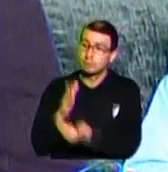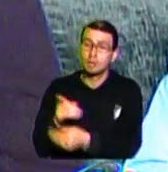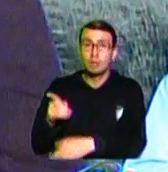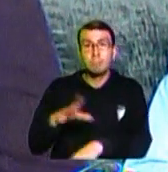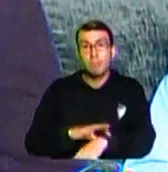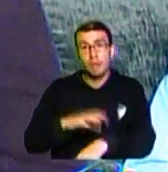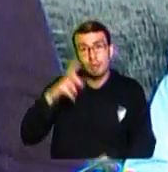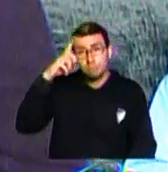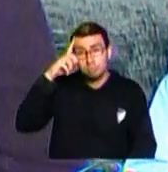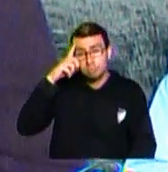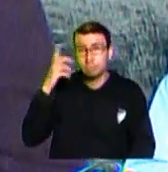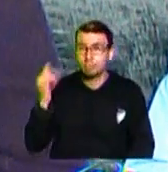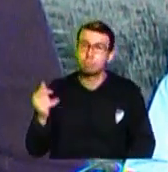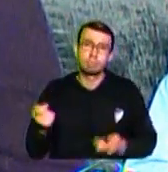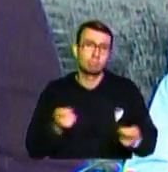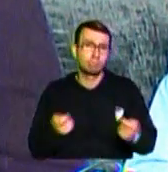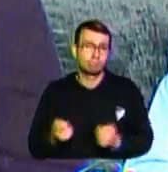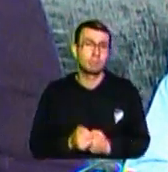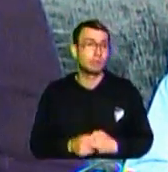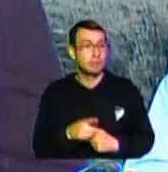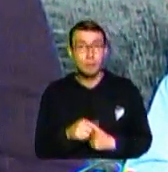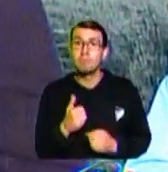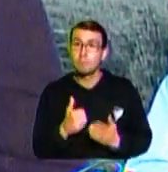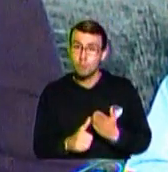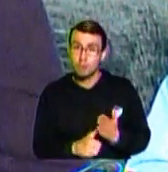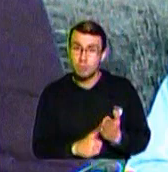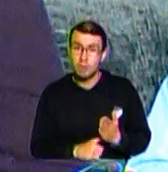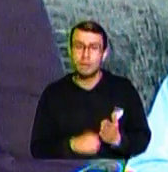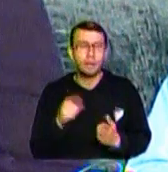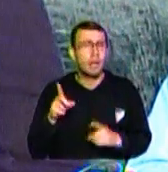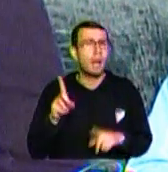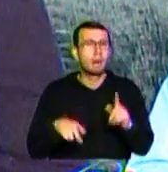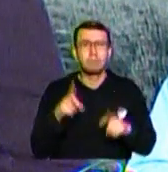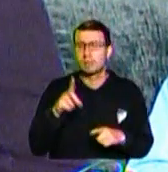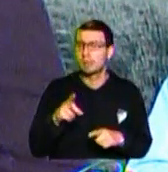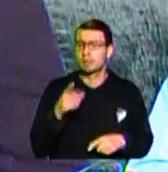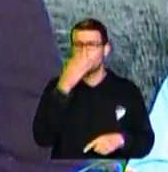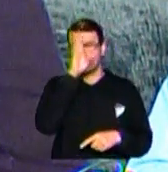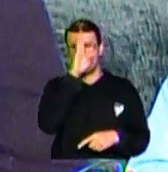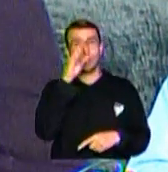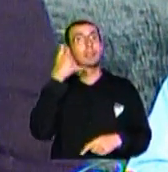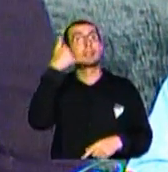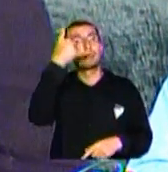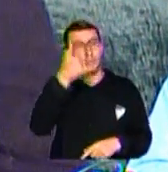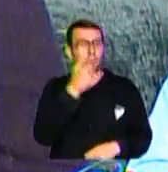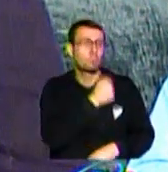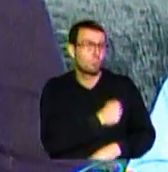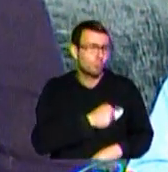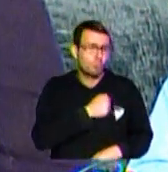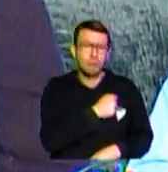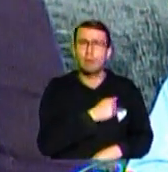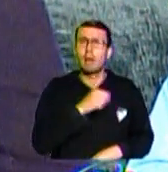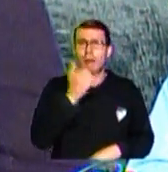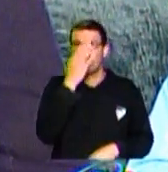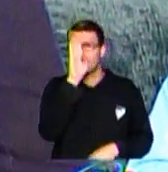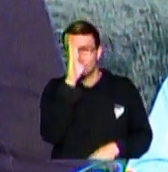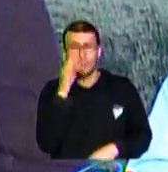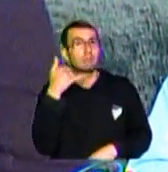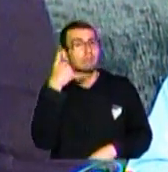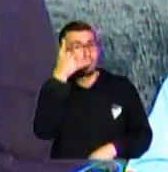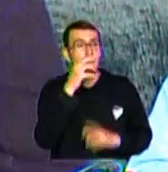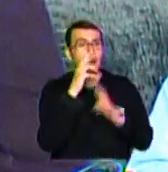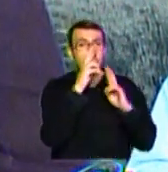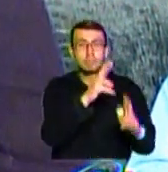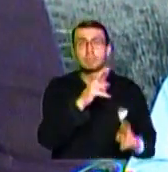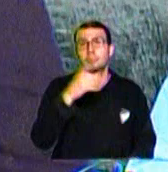un correcto diagnóstico. Este programa genera muchas inquietudes. Tengan estos teléfonos para que ustedes puedan resolverlas. En